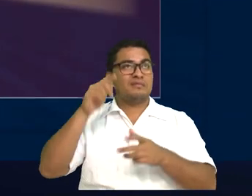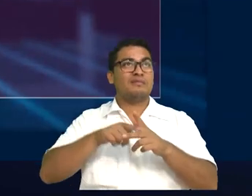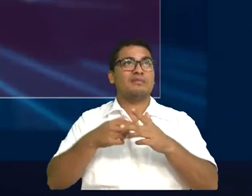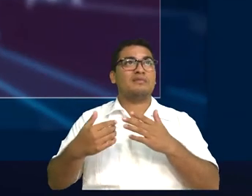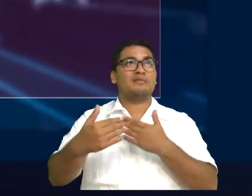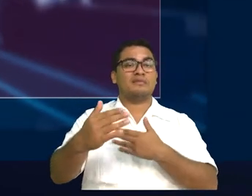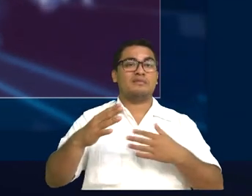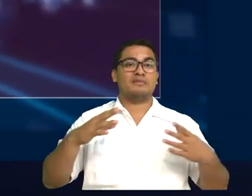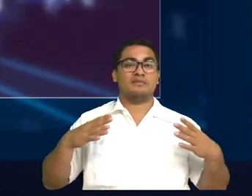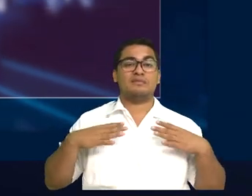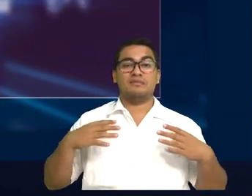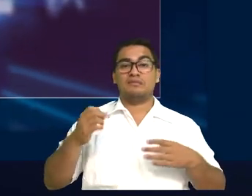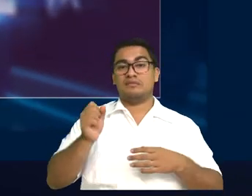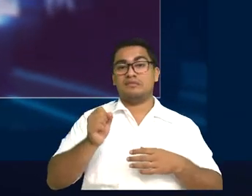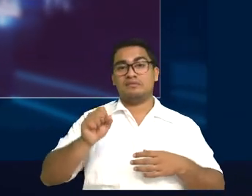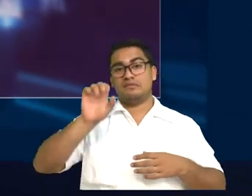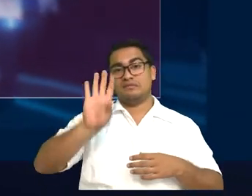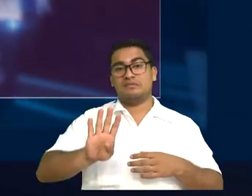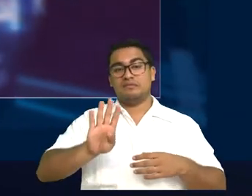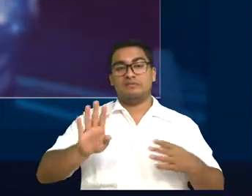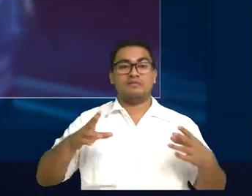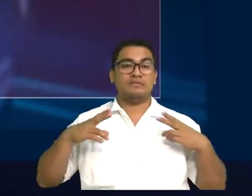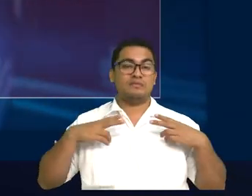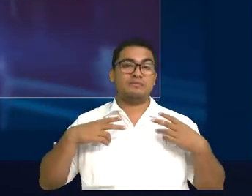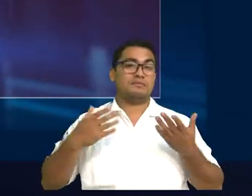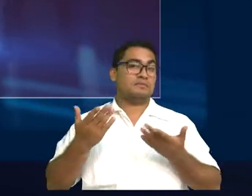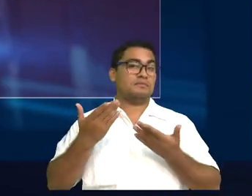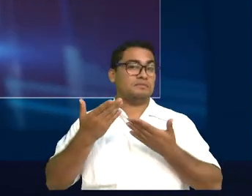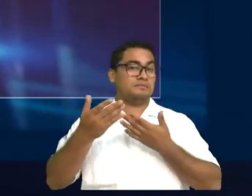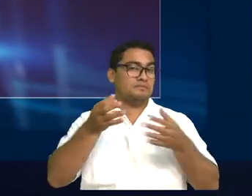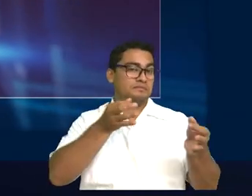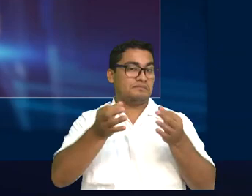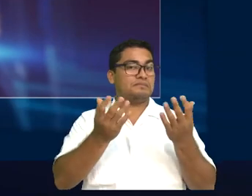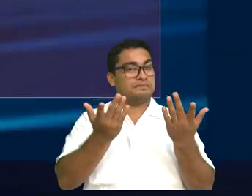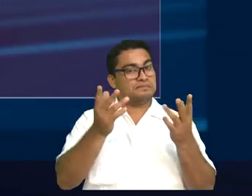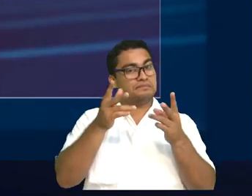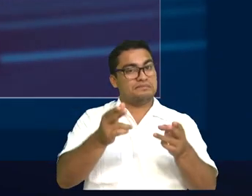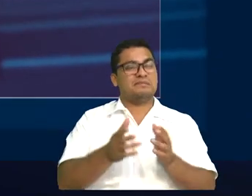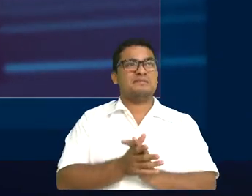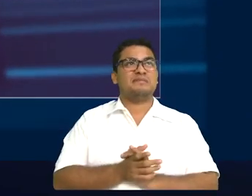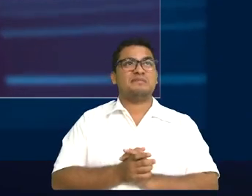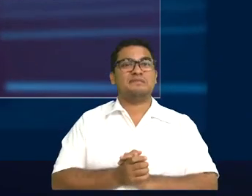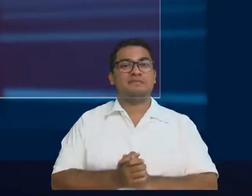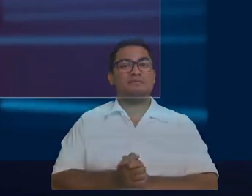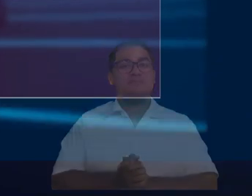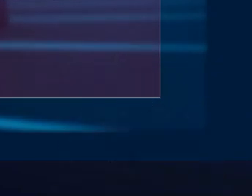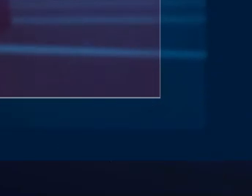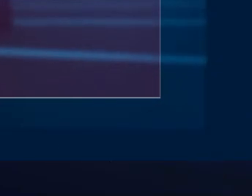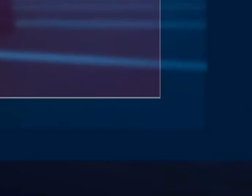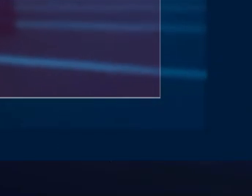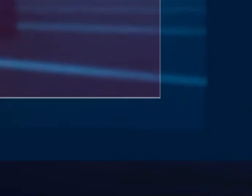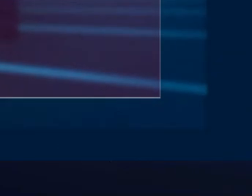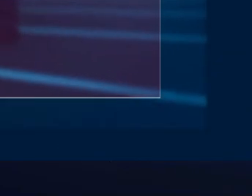Semana Santa a partir del sábado 4 de abril. Detalles en unos minutos.